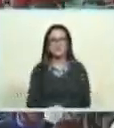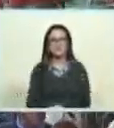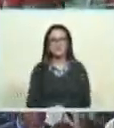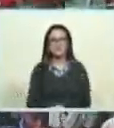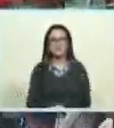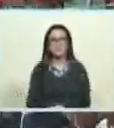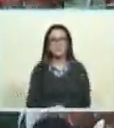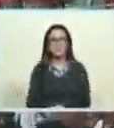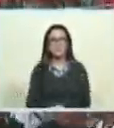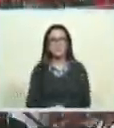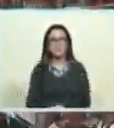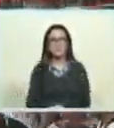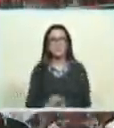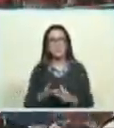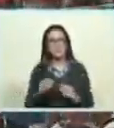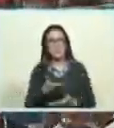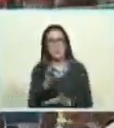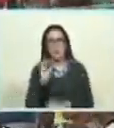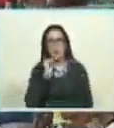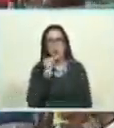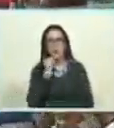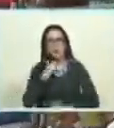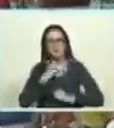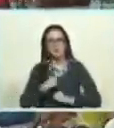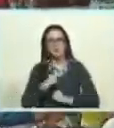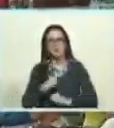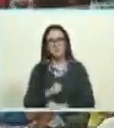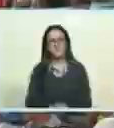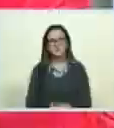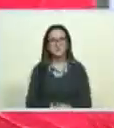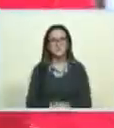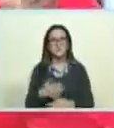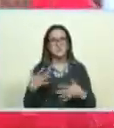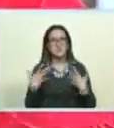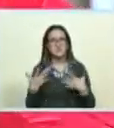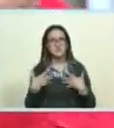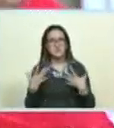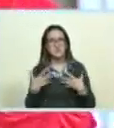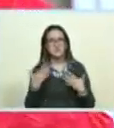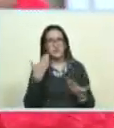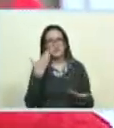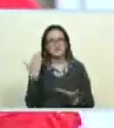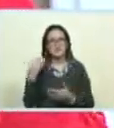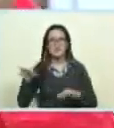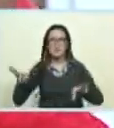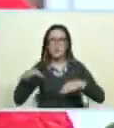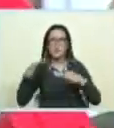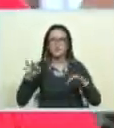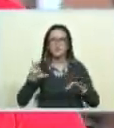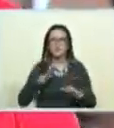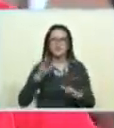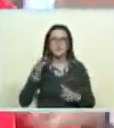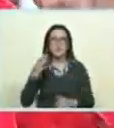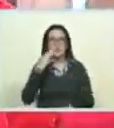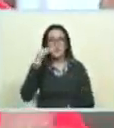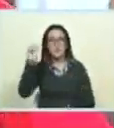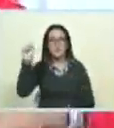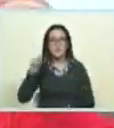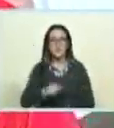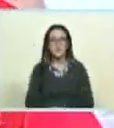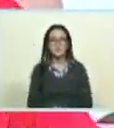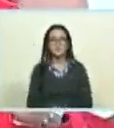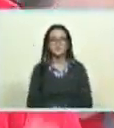Yo quiero ver a toda la juventud activa, porque vamos a disfrutar del electro Chávez, mi comandante Nicolás Maduro.